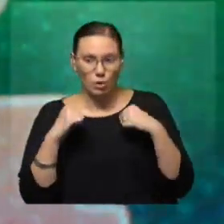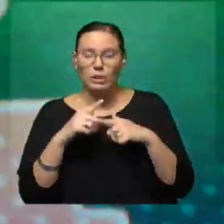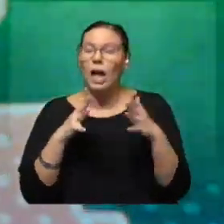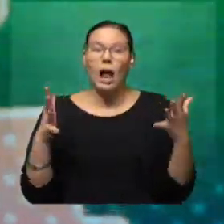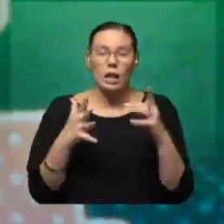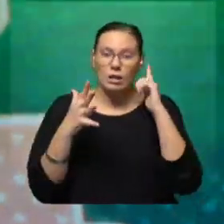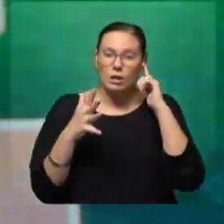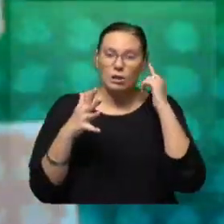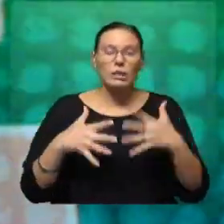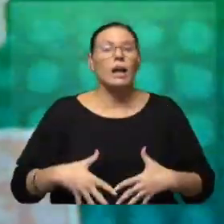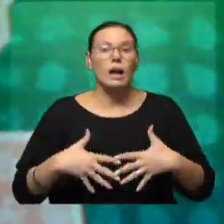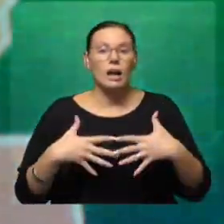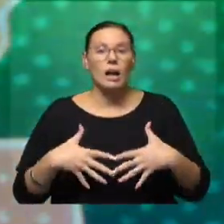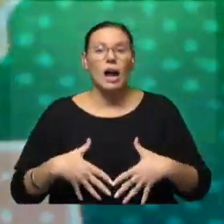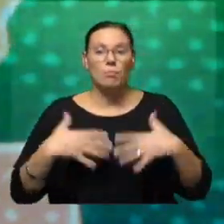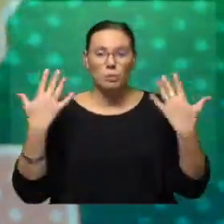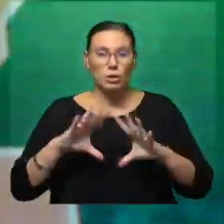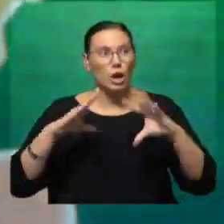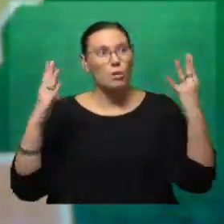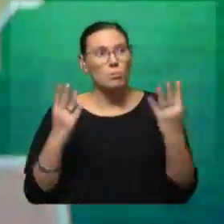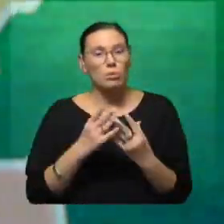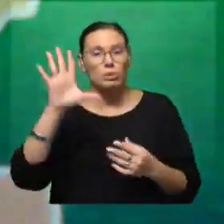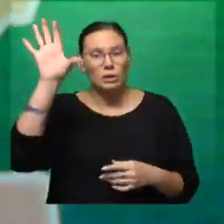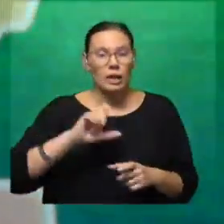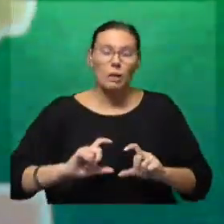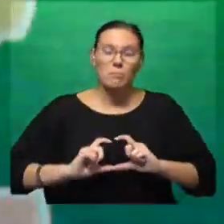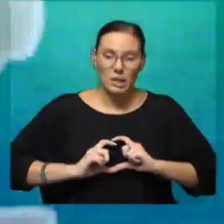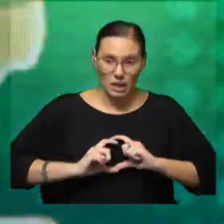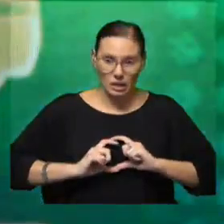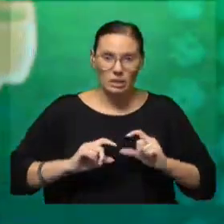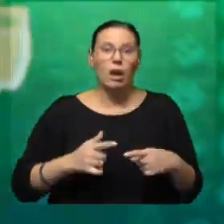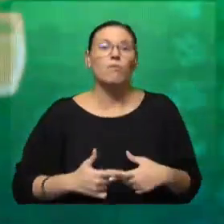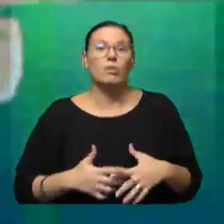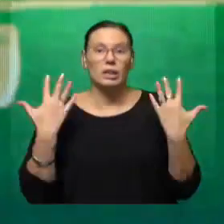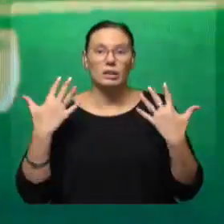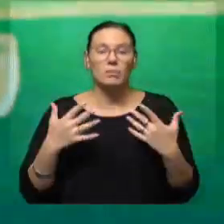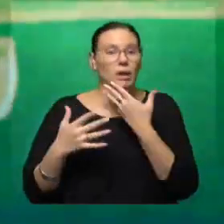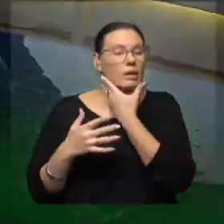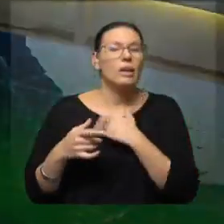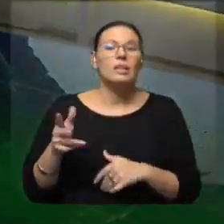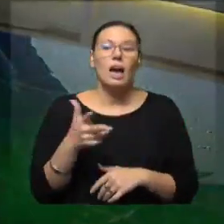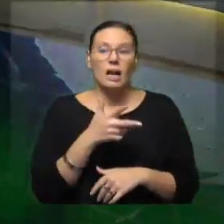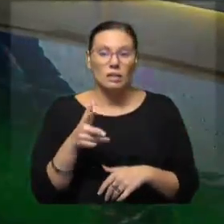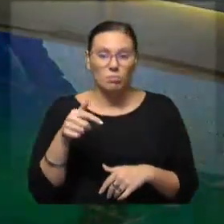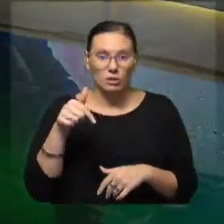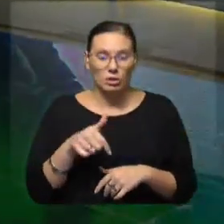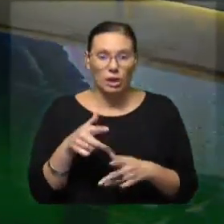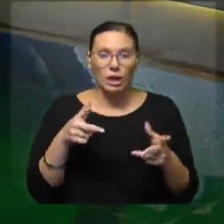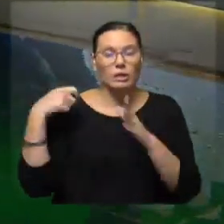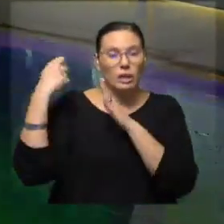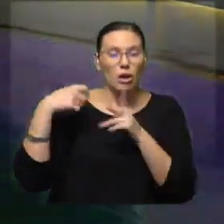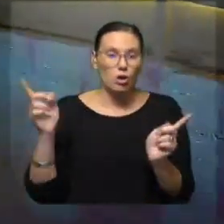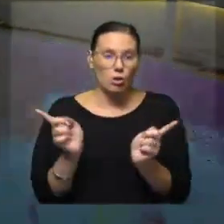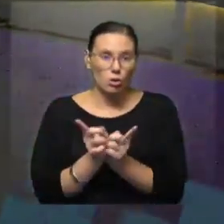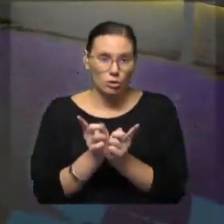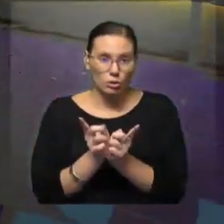de campeonas y campeones que van por el mundo y nos traen alguna medalla, en este caso, un festival de animación en el cual este corto llamado